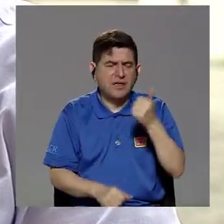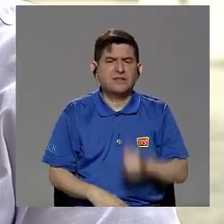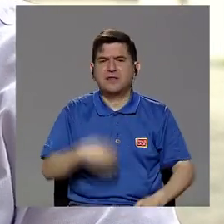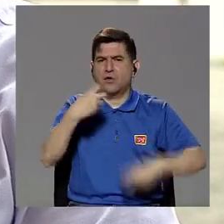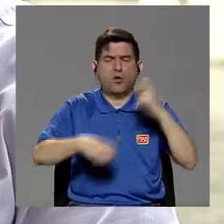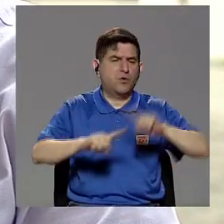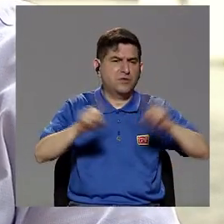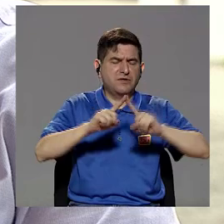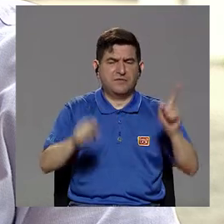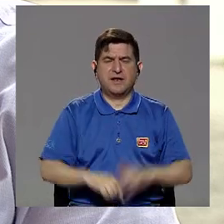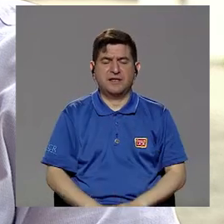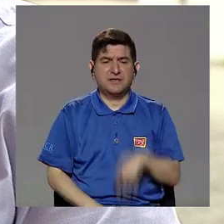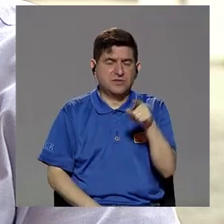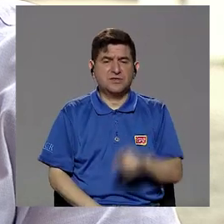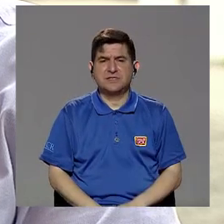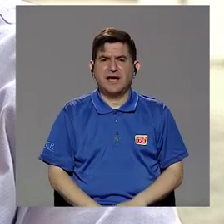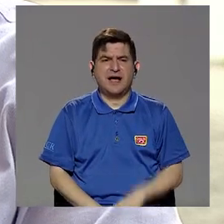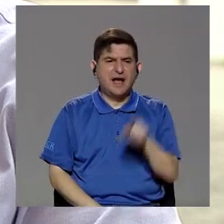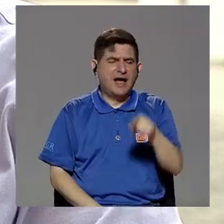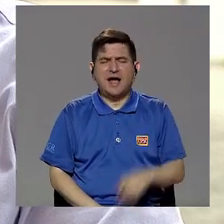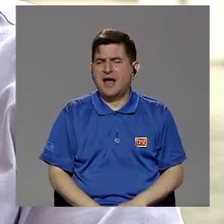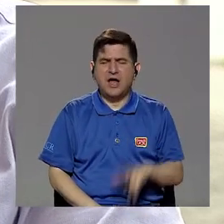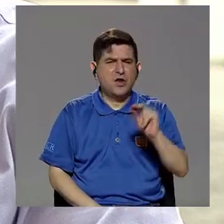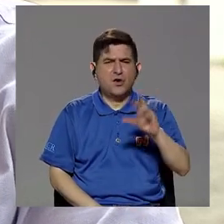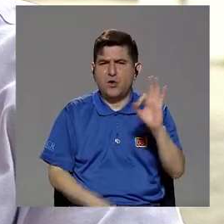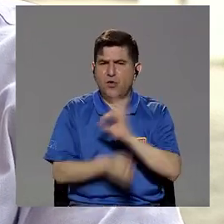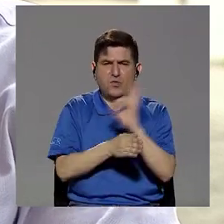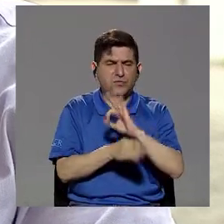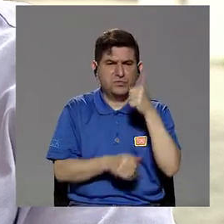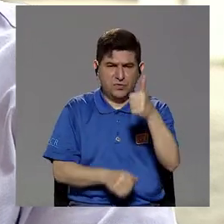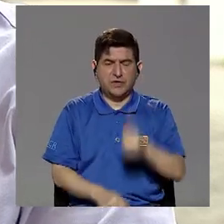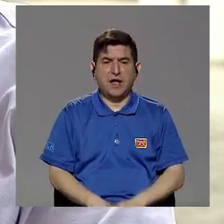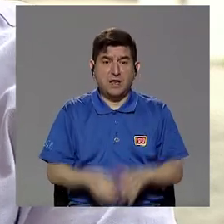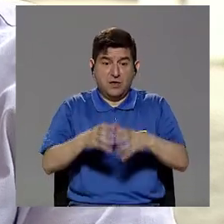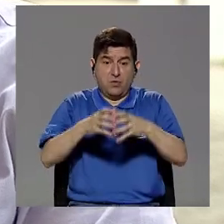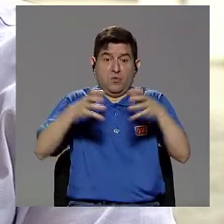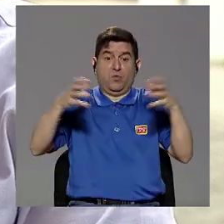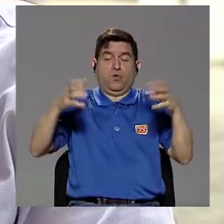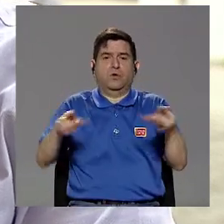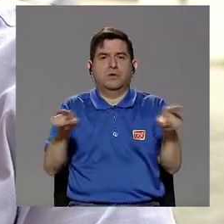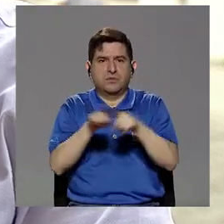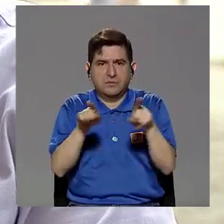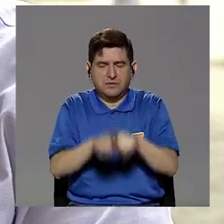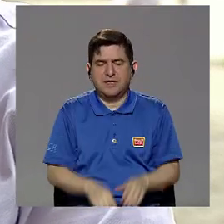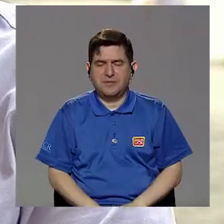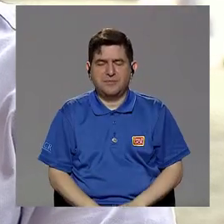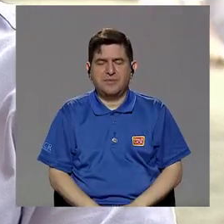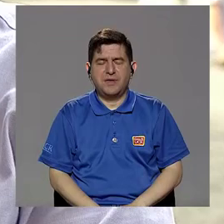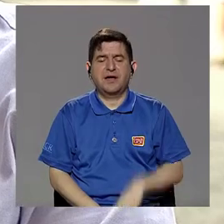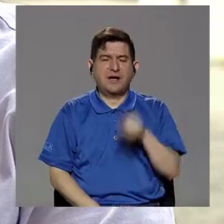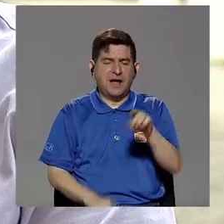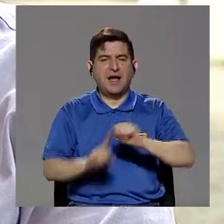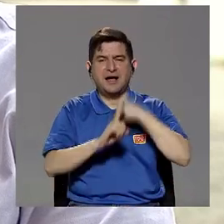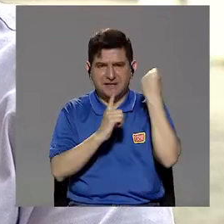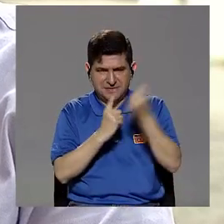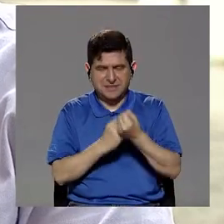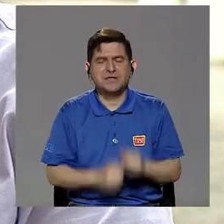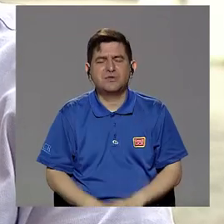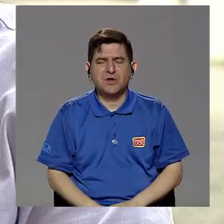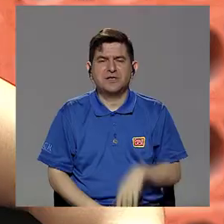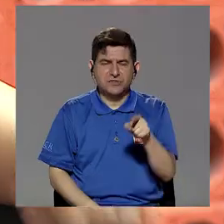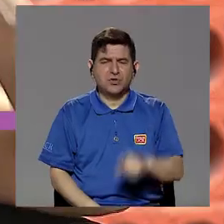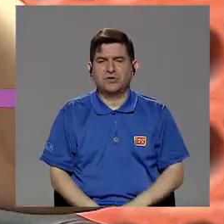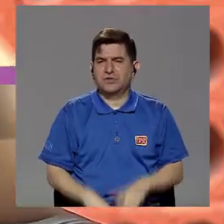los nervios de la vejiga no se van a contraer bien y van a tener capacidades muy aumentadas. Y también vamos a tener incontinencia por rebosamiento.